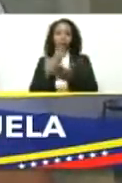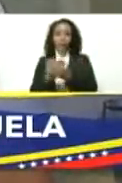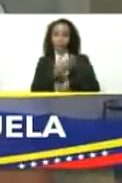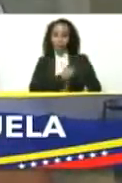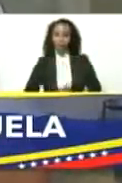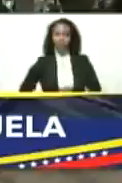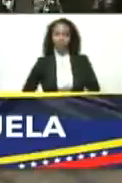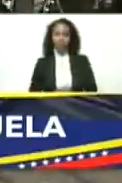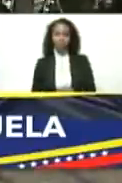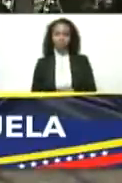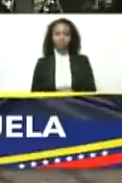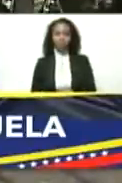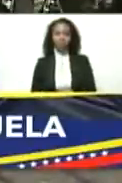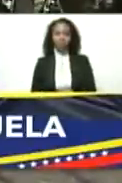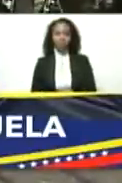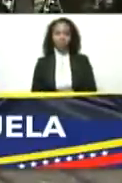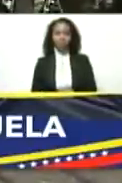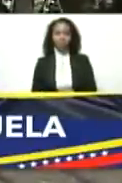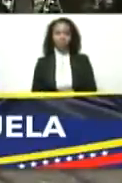presidente.